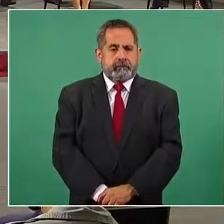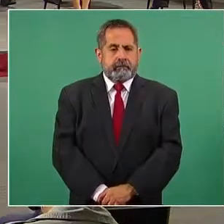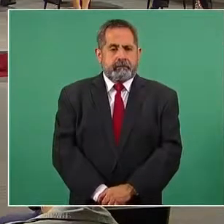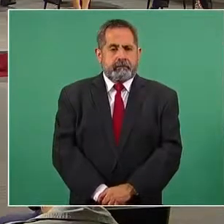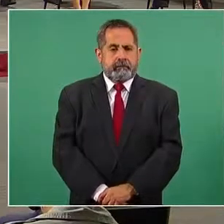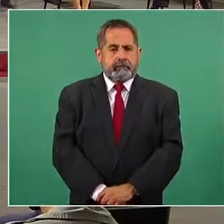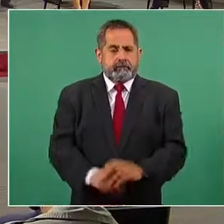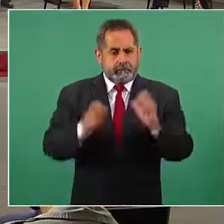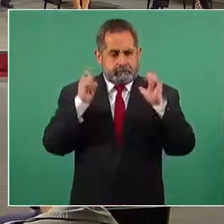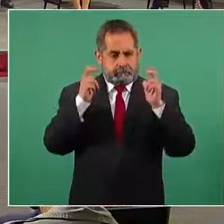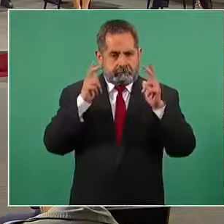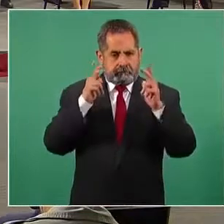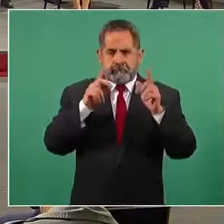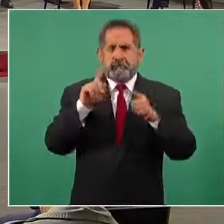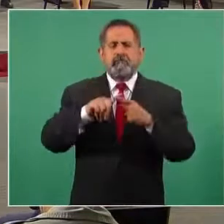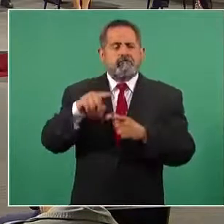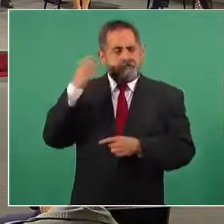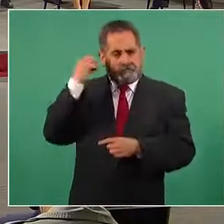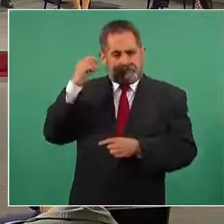a Oaxaca